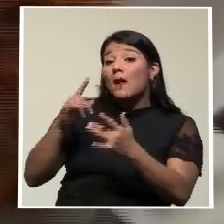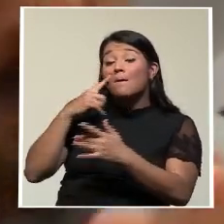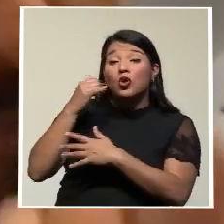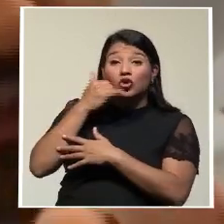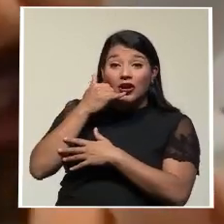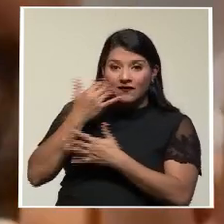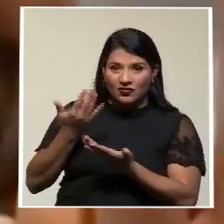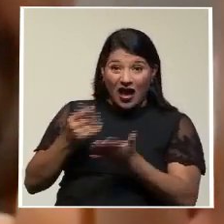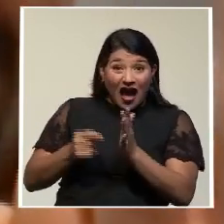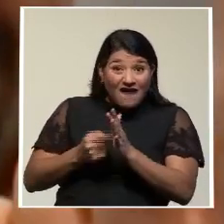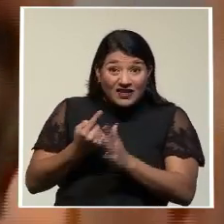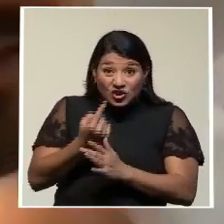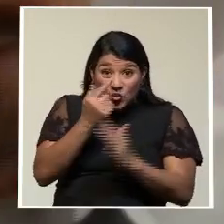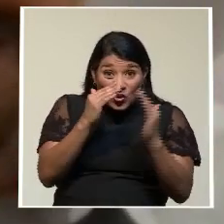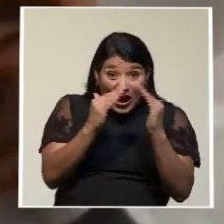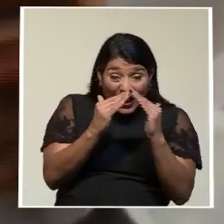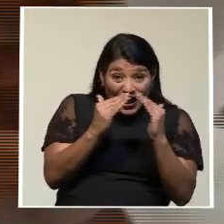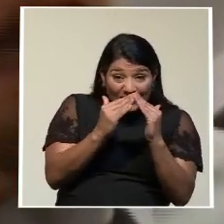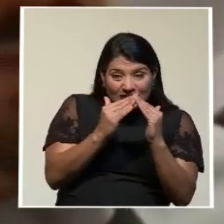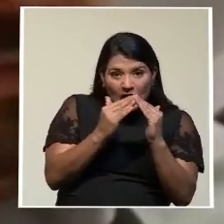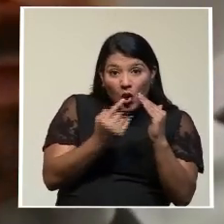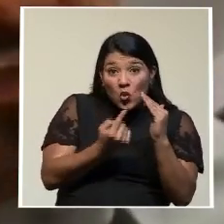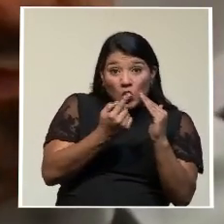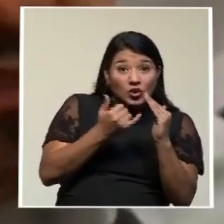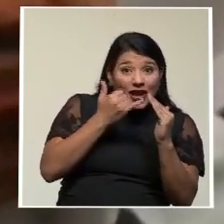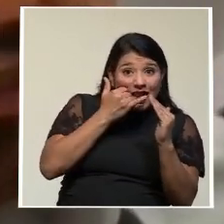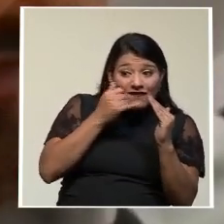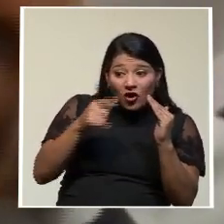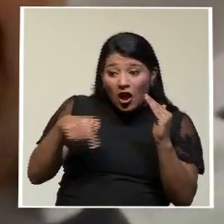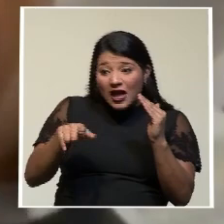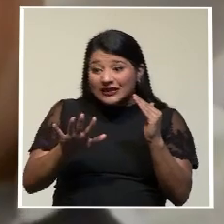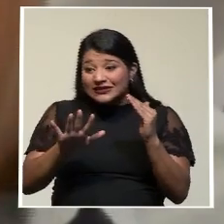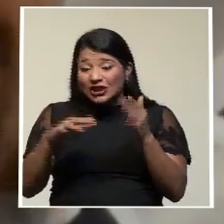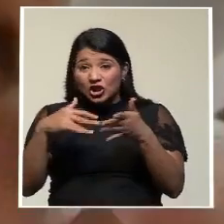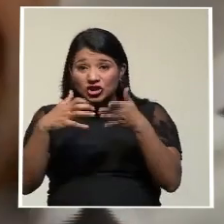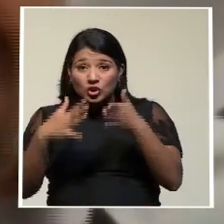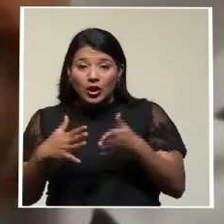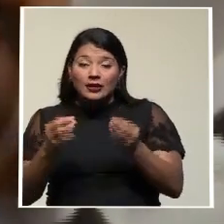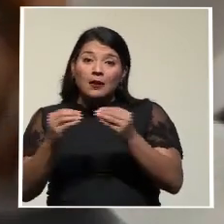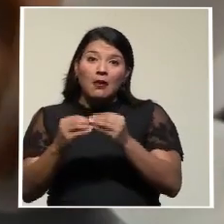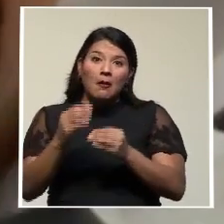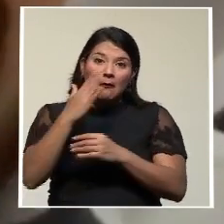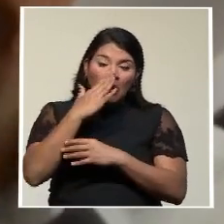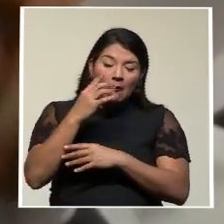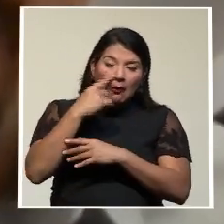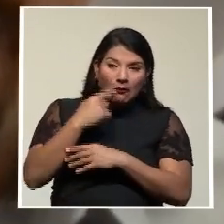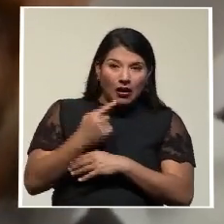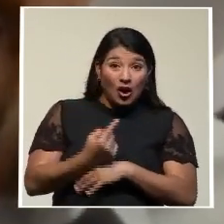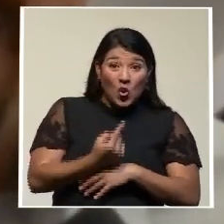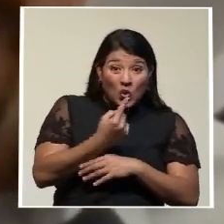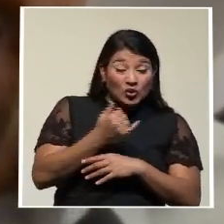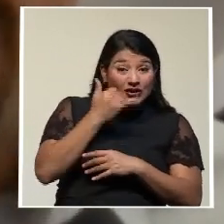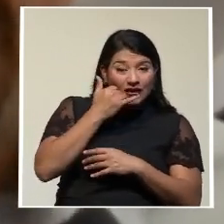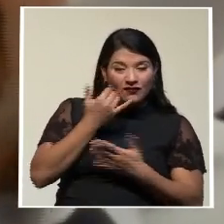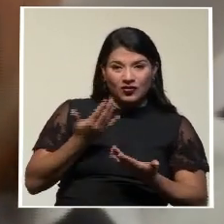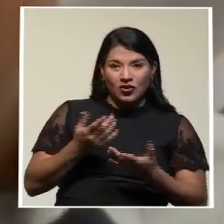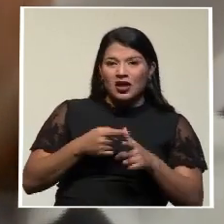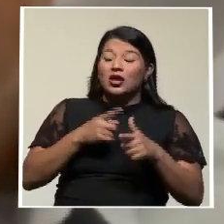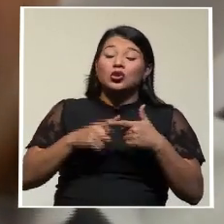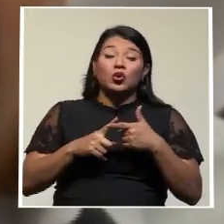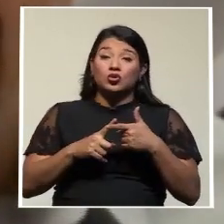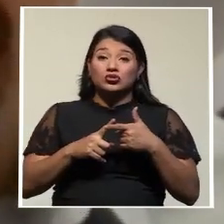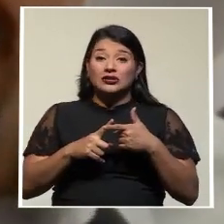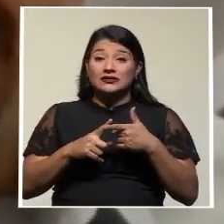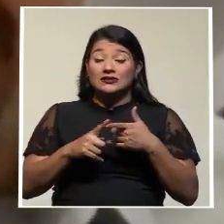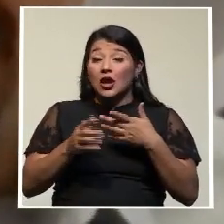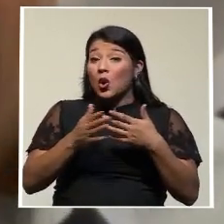donde hay un teléfono y necesitan 5 estudiantes conectarse, más la mamá o los papás. De cualquiera que